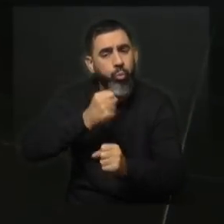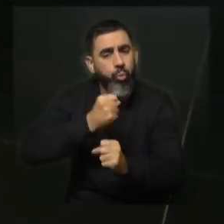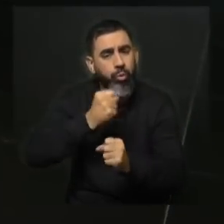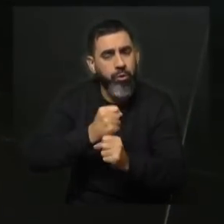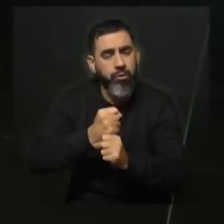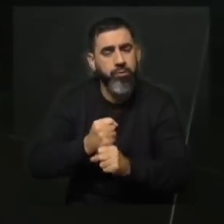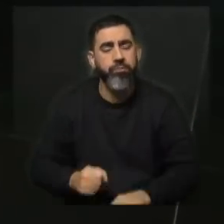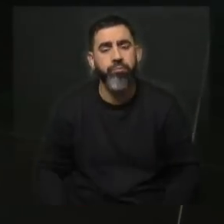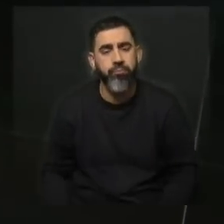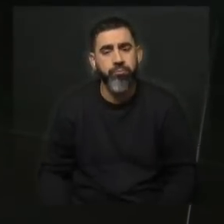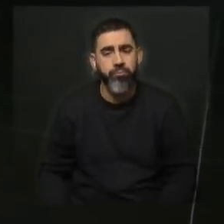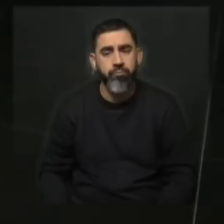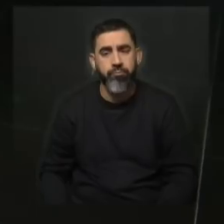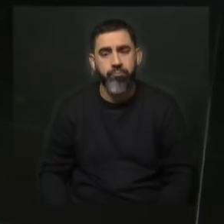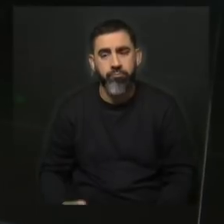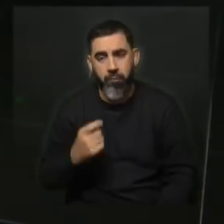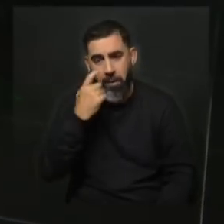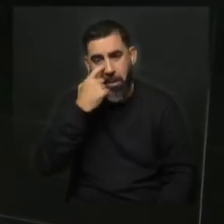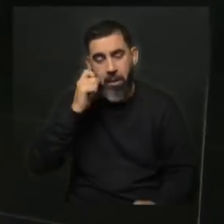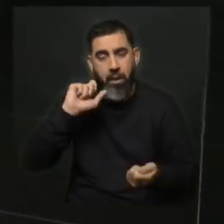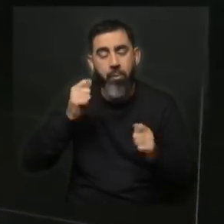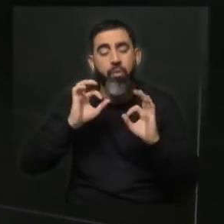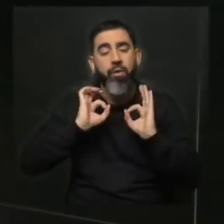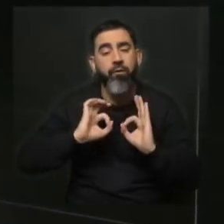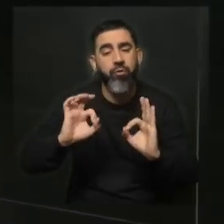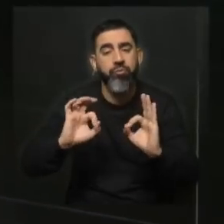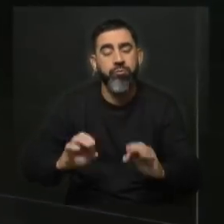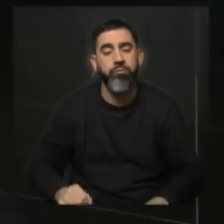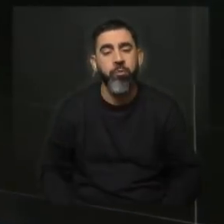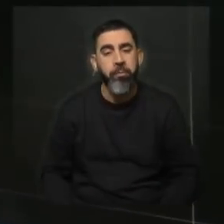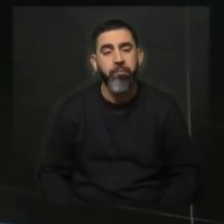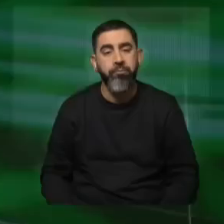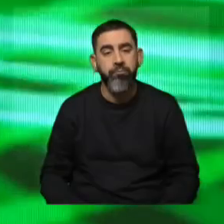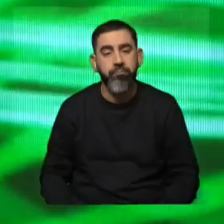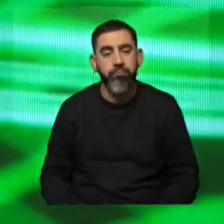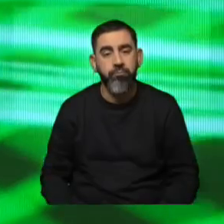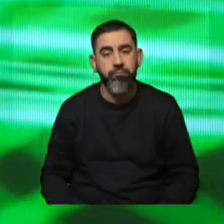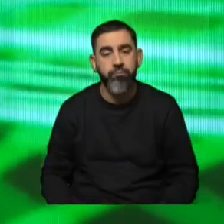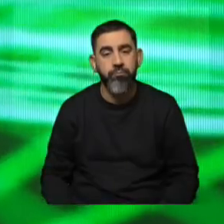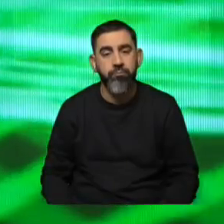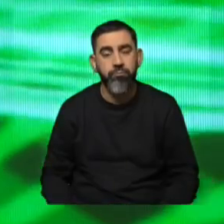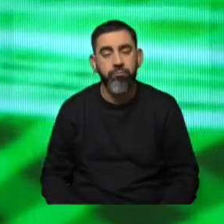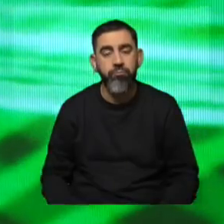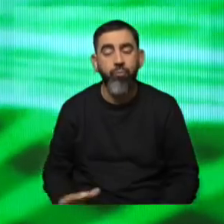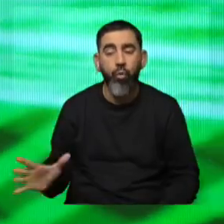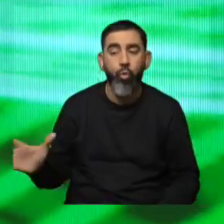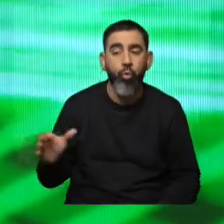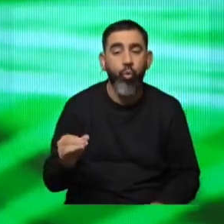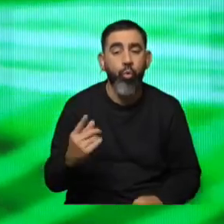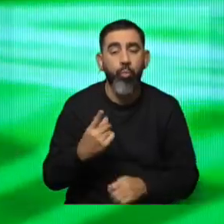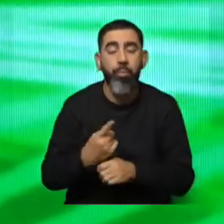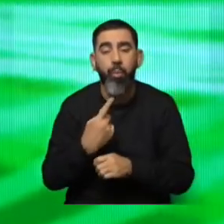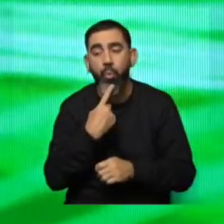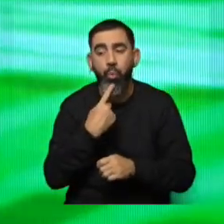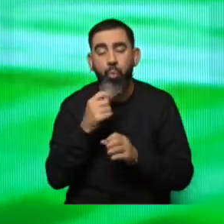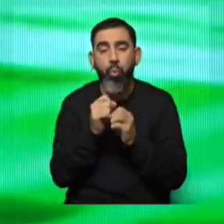Este cambio en las vacaciones sí creo que en principio a todos este la incertidumbre después la